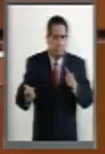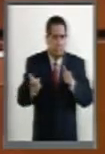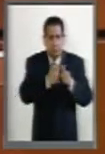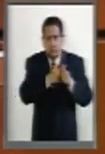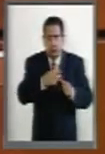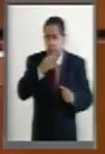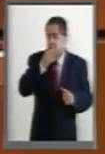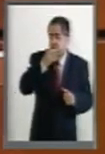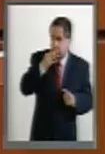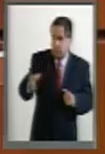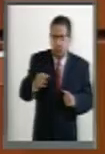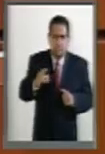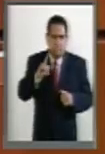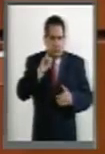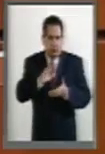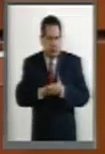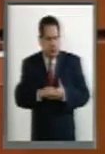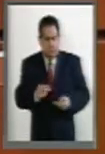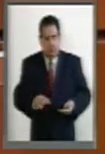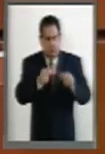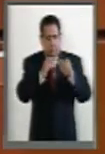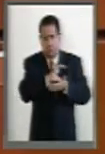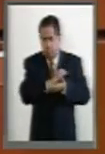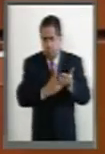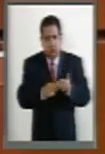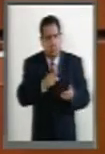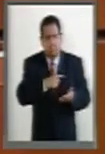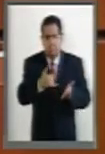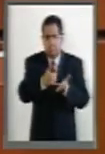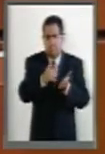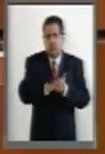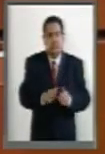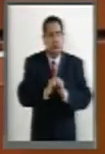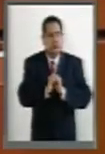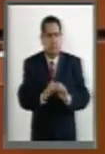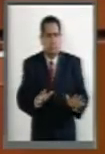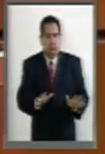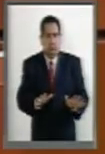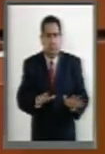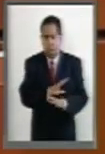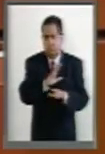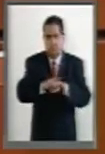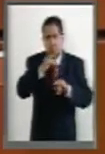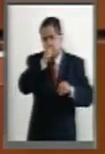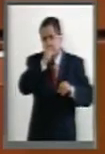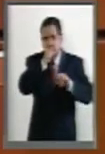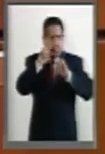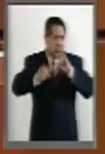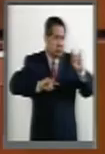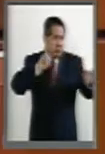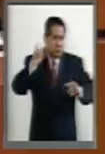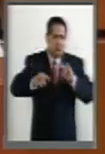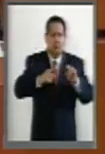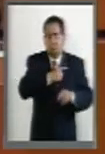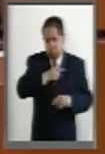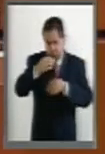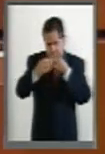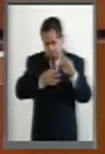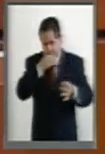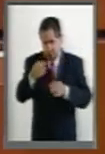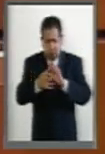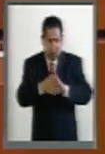publicarse todo lo que se trate, y el comisariado ejidal, en los lugares más visibles, tendrá la obligación